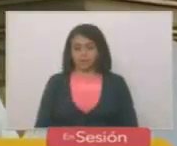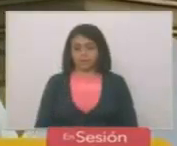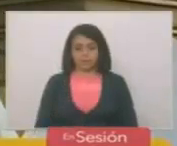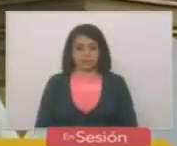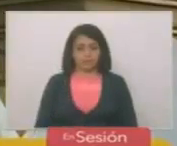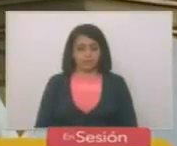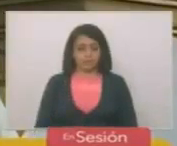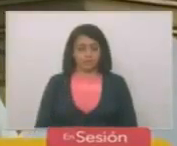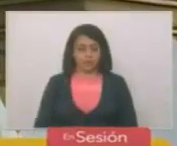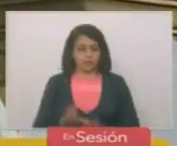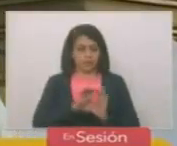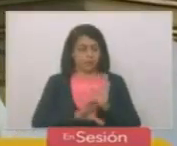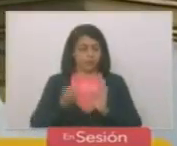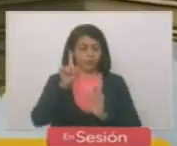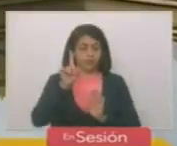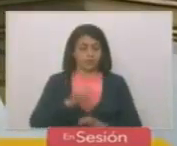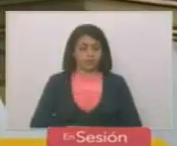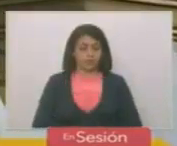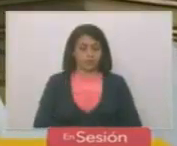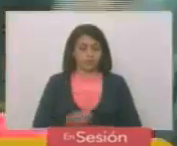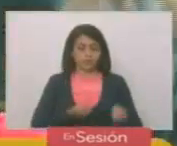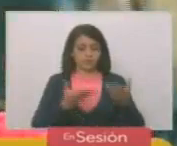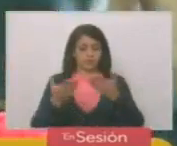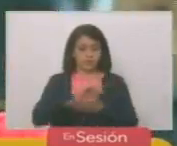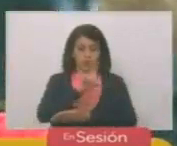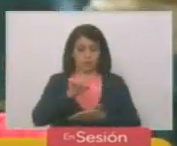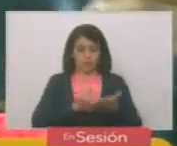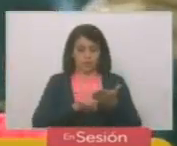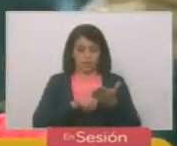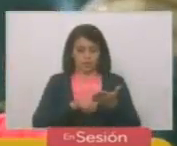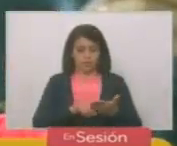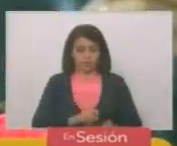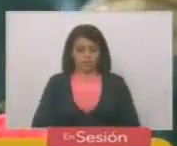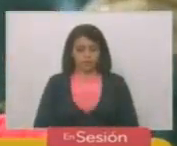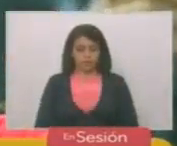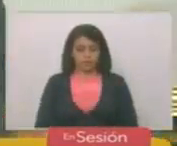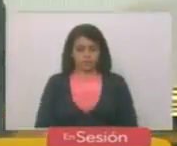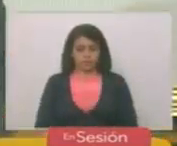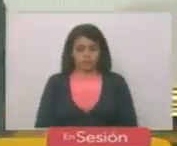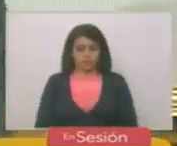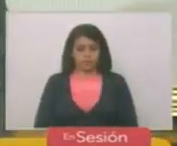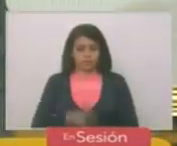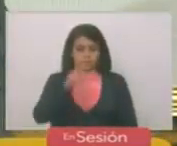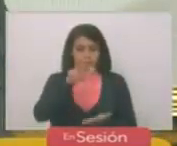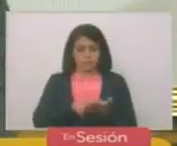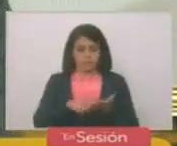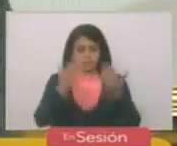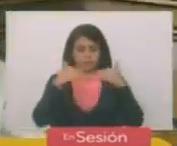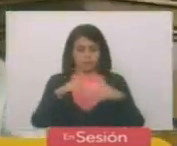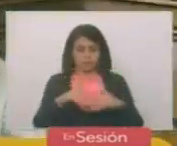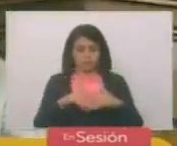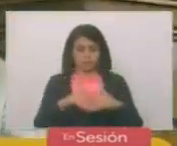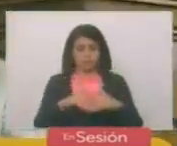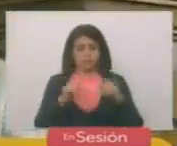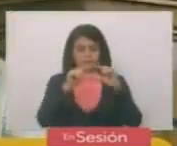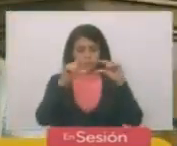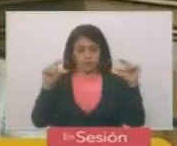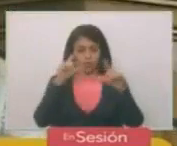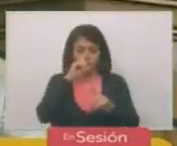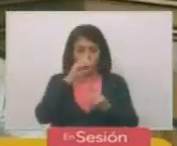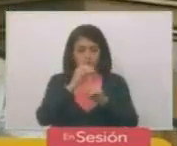Capítulo 1, disposiciones generales. En consideración, aprobado. Siguiente. Epígrafe,